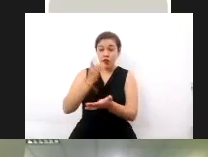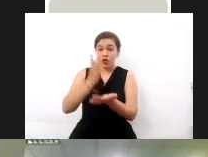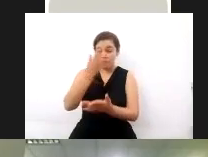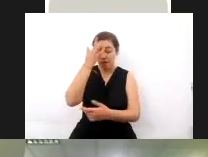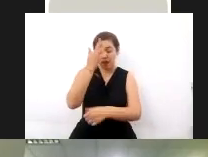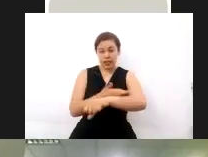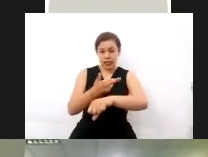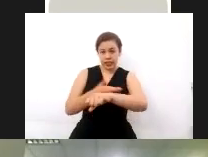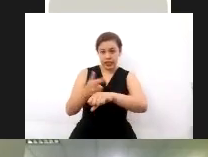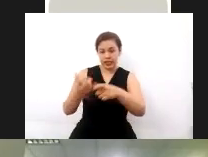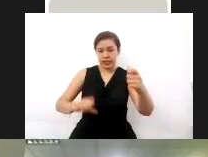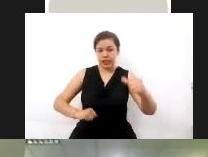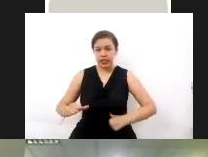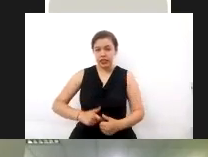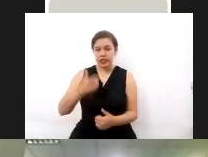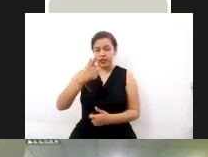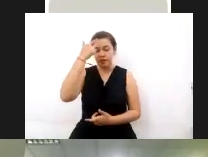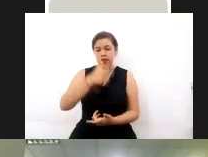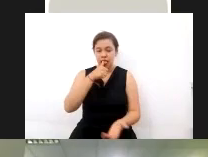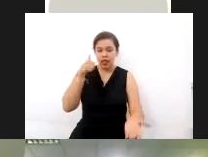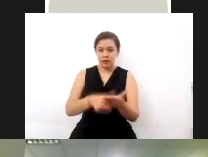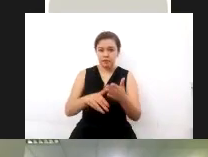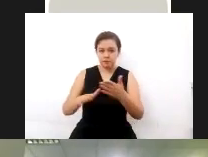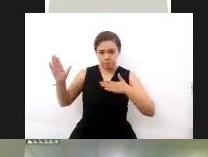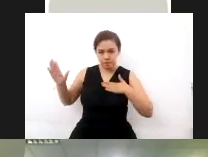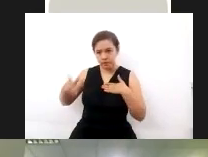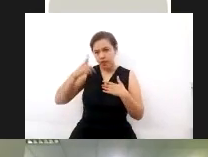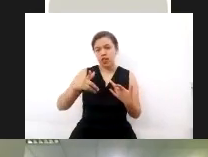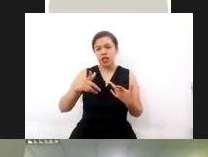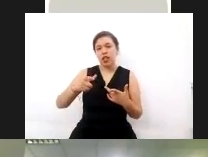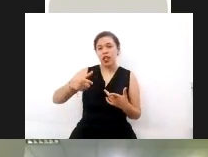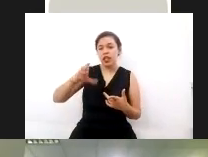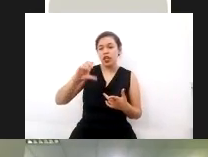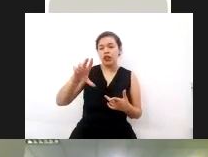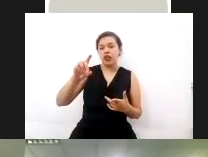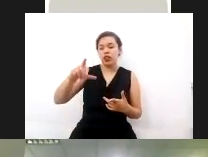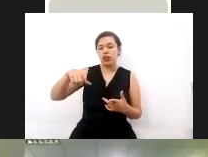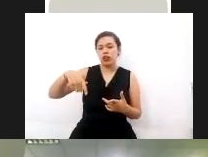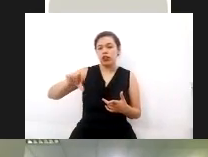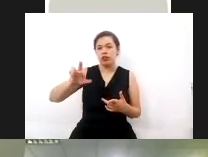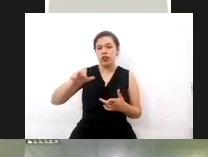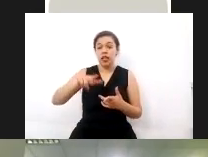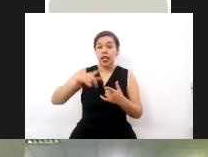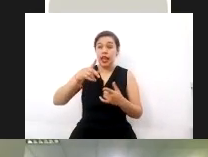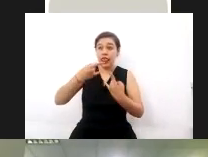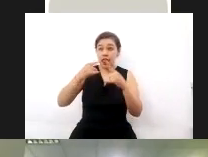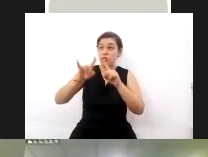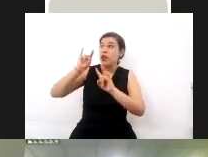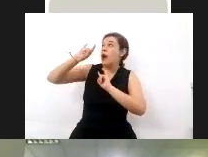para que ustedes puedan tener la carta compromiso y el código QR pegado en la puerta de cada uno de estos centros educativos.